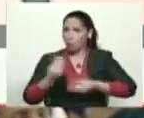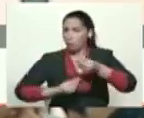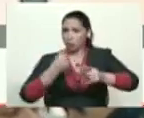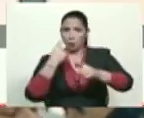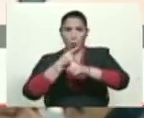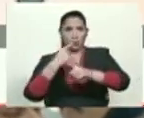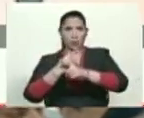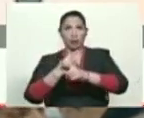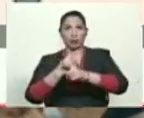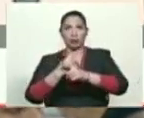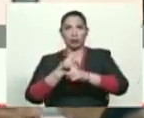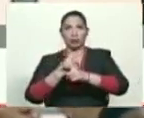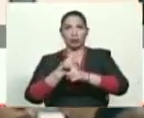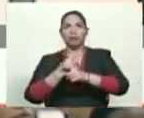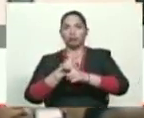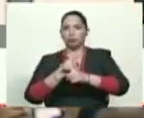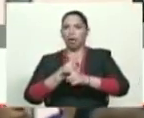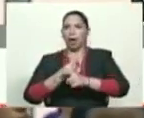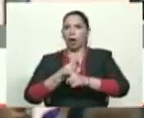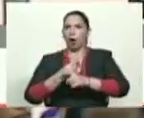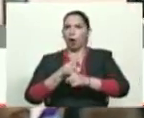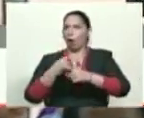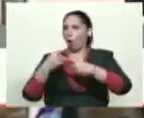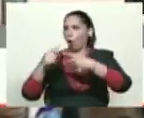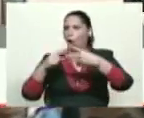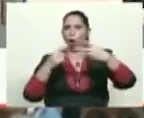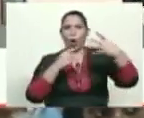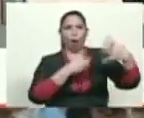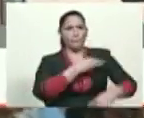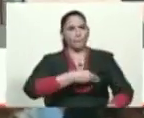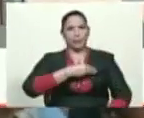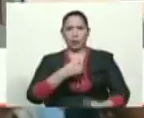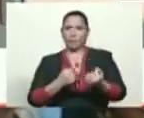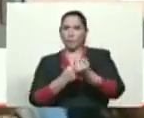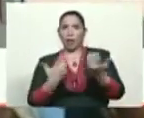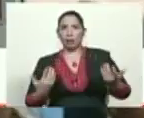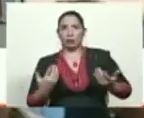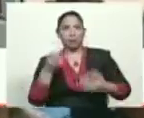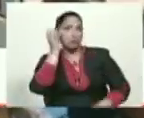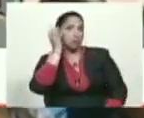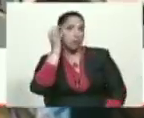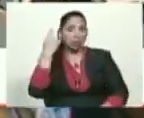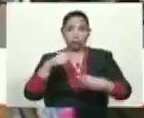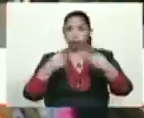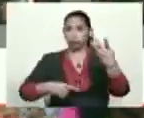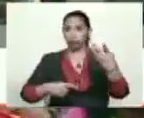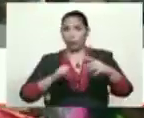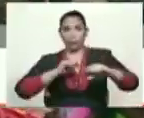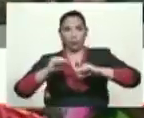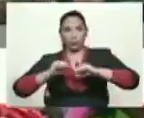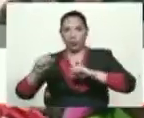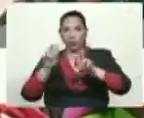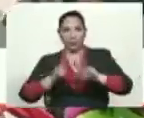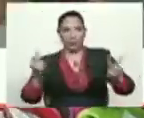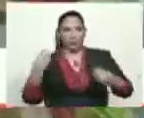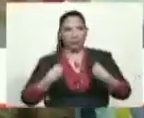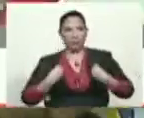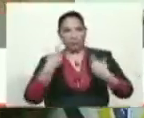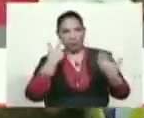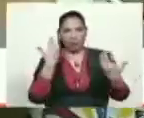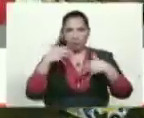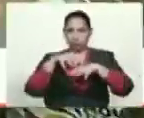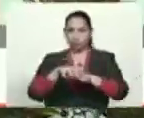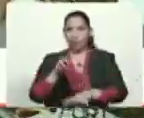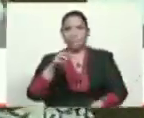internas es de misión es bueno se puede inventar mis cosas pues con el movimiento por la paz y la vida